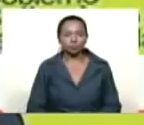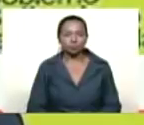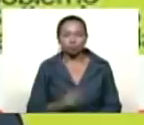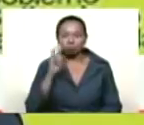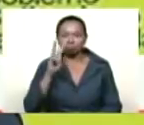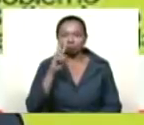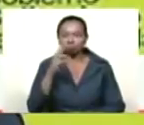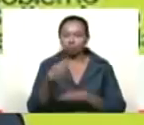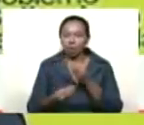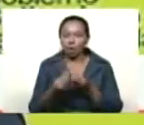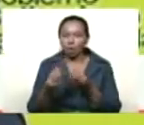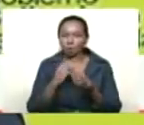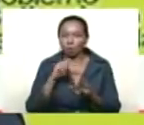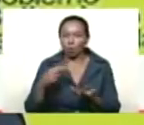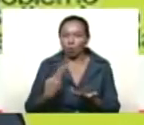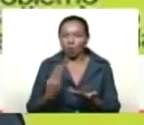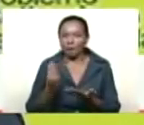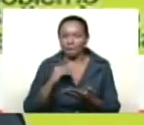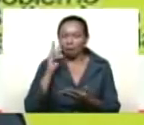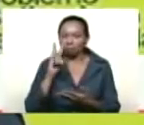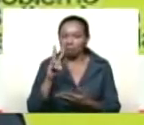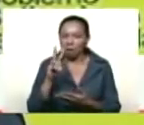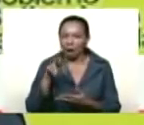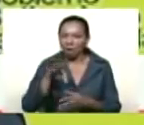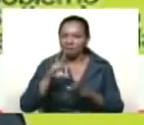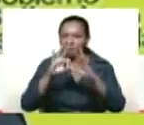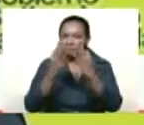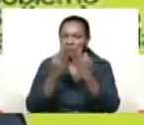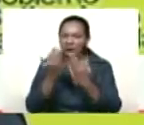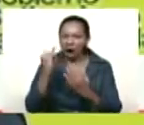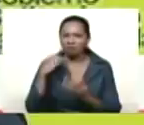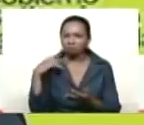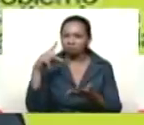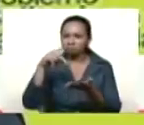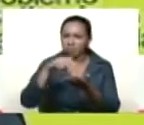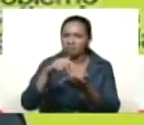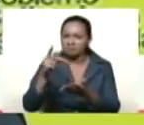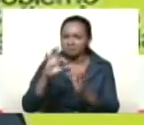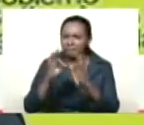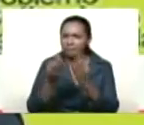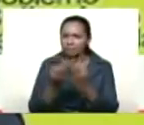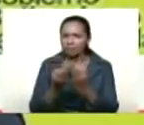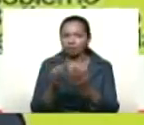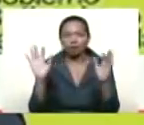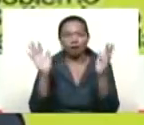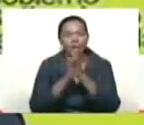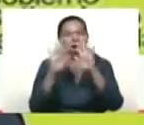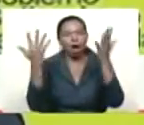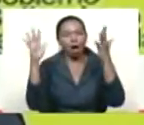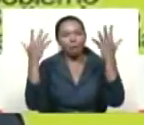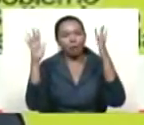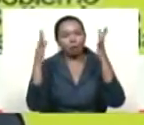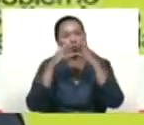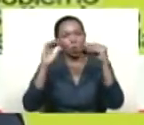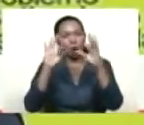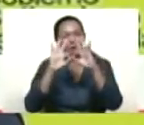maravillosa. Aquí veo también familiares, ¿verdad?, que están invitados. Bueno, vamos a darle un aplauso a los